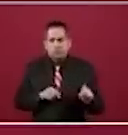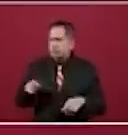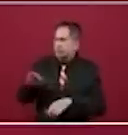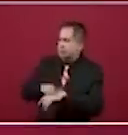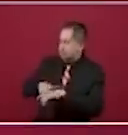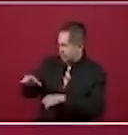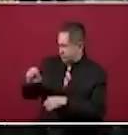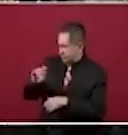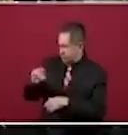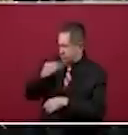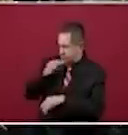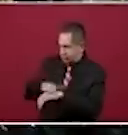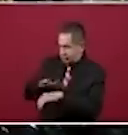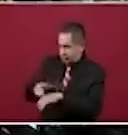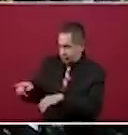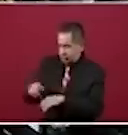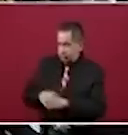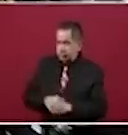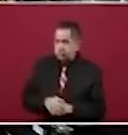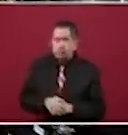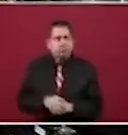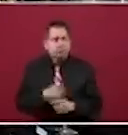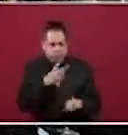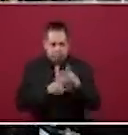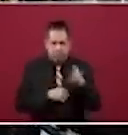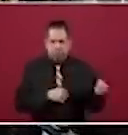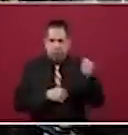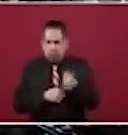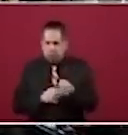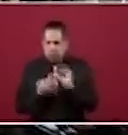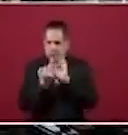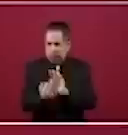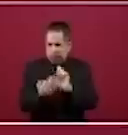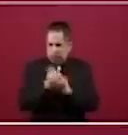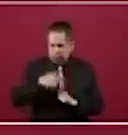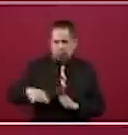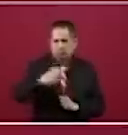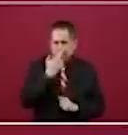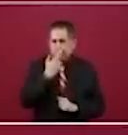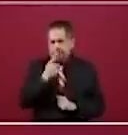del CONACYT que hable con ustedes sobre todo esto.